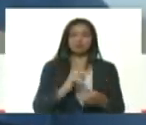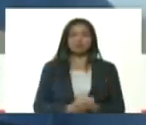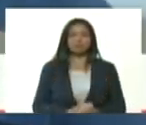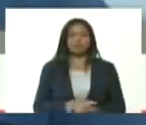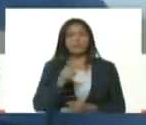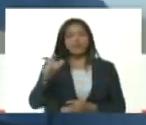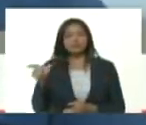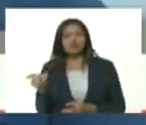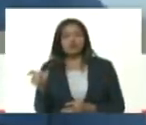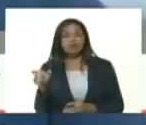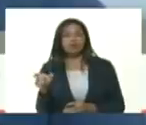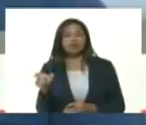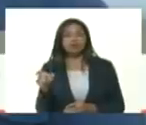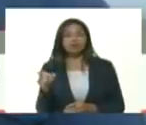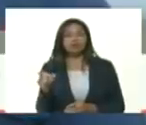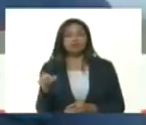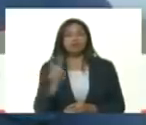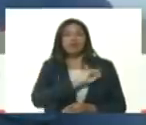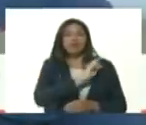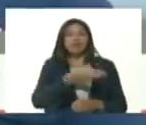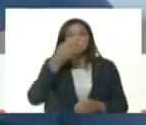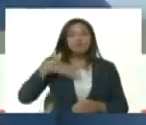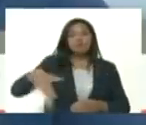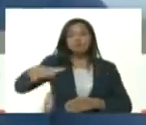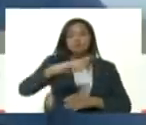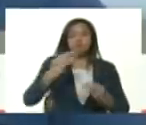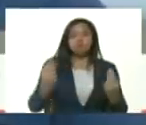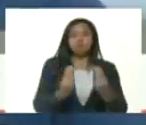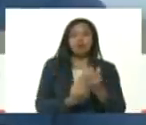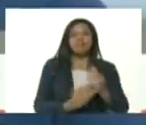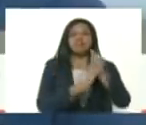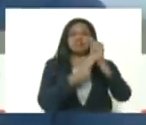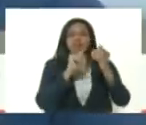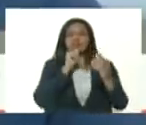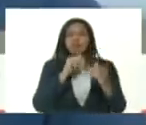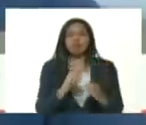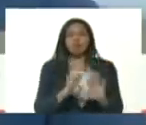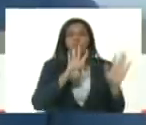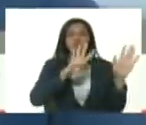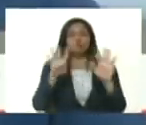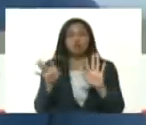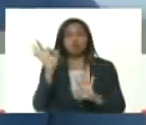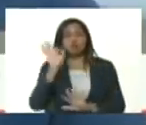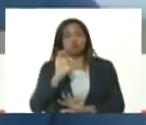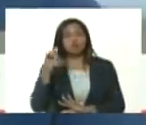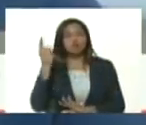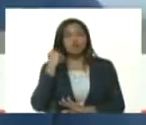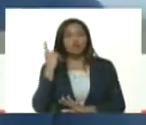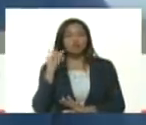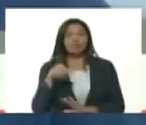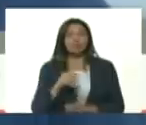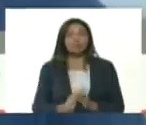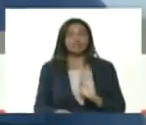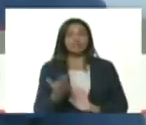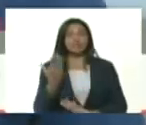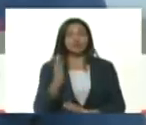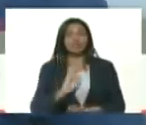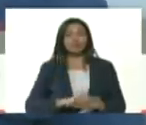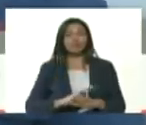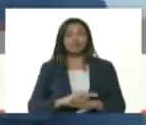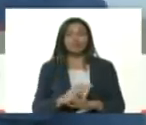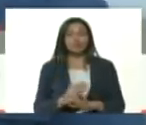compatriotas, camaradas del Poder Popular, liderizadas en un 99% por una mujer. Eso es muy importante